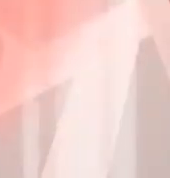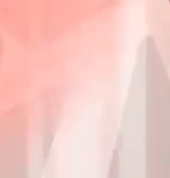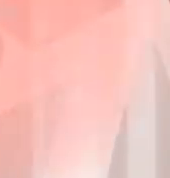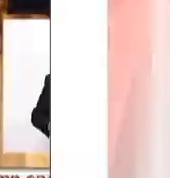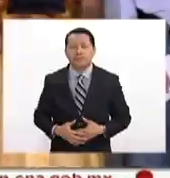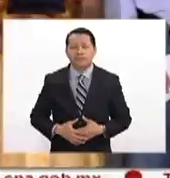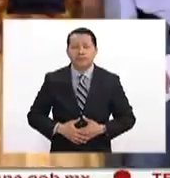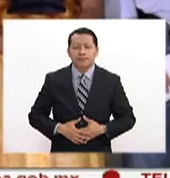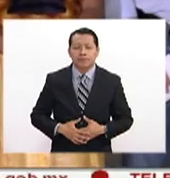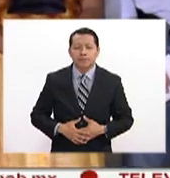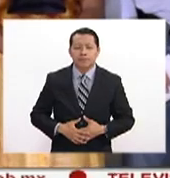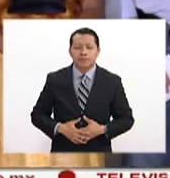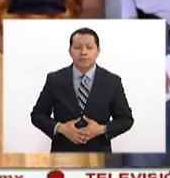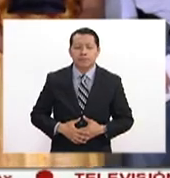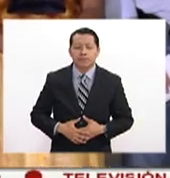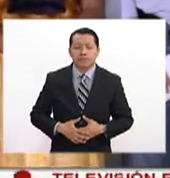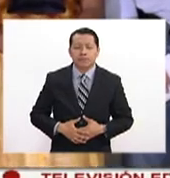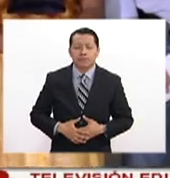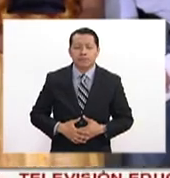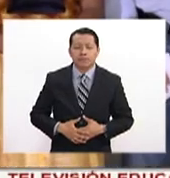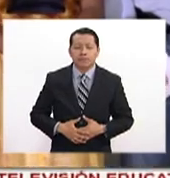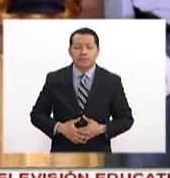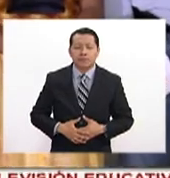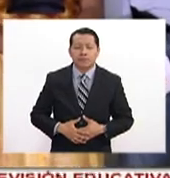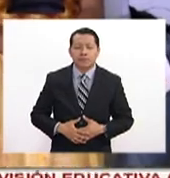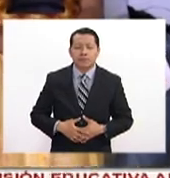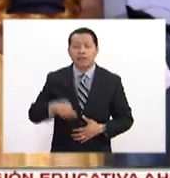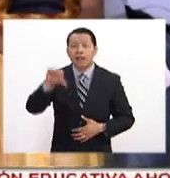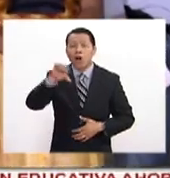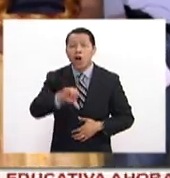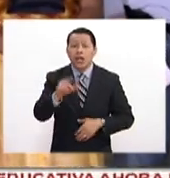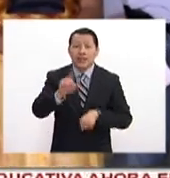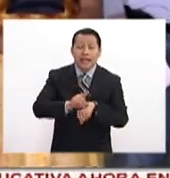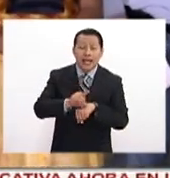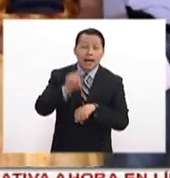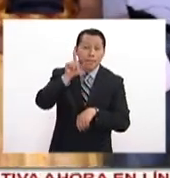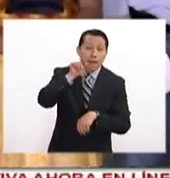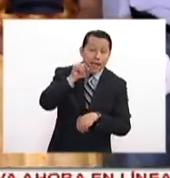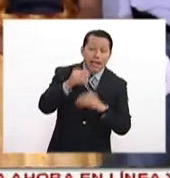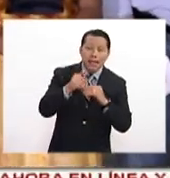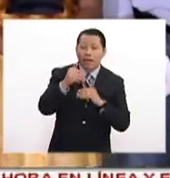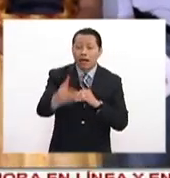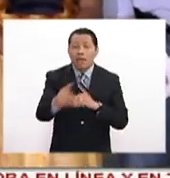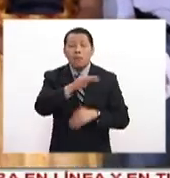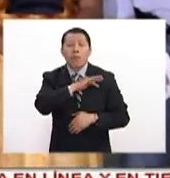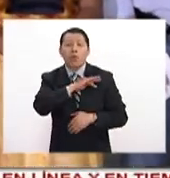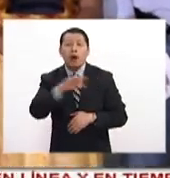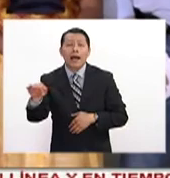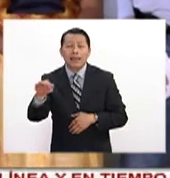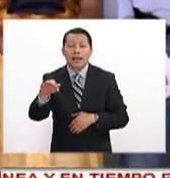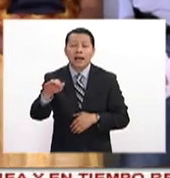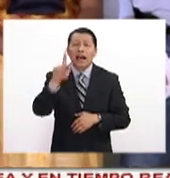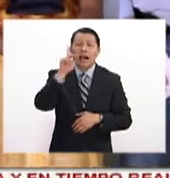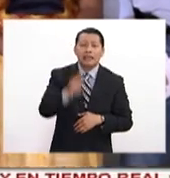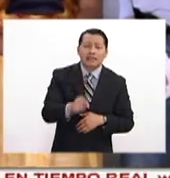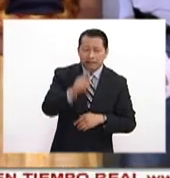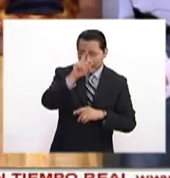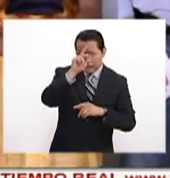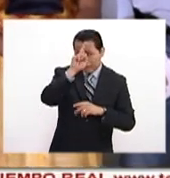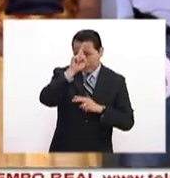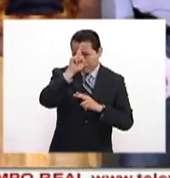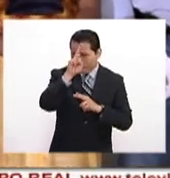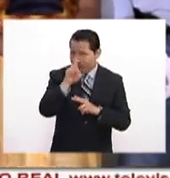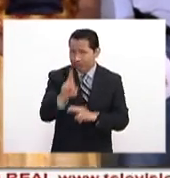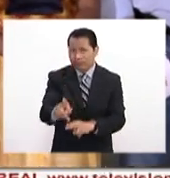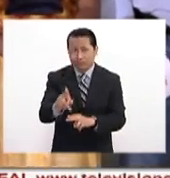Decretado que tanto hoy, mañana y pasado se guarde duelo nacional por